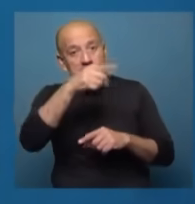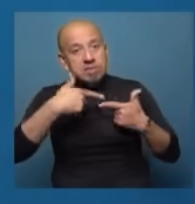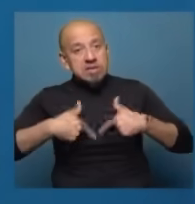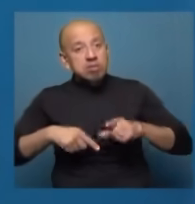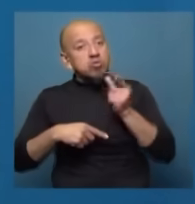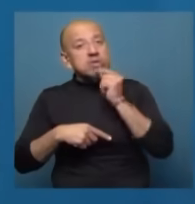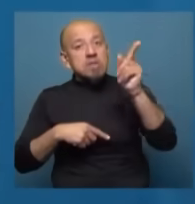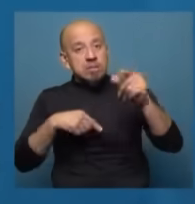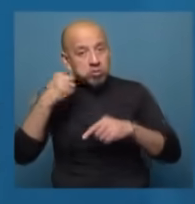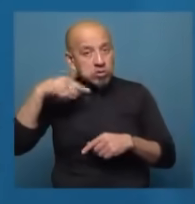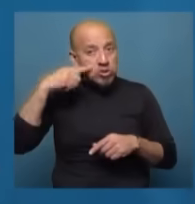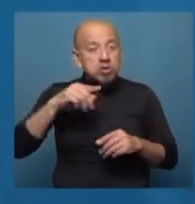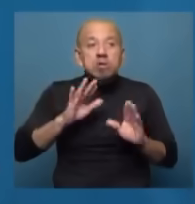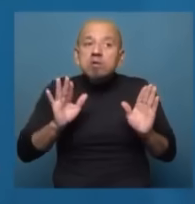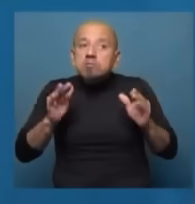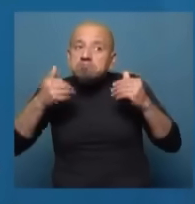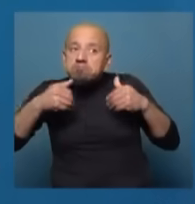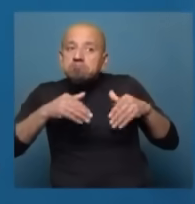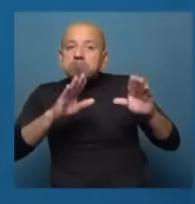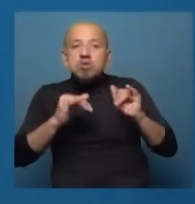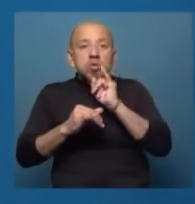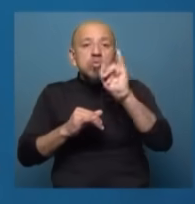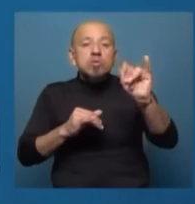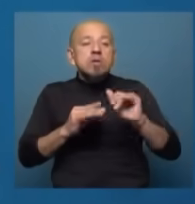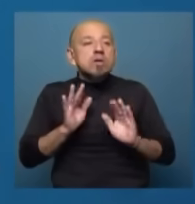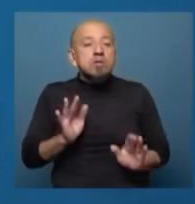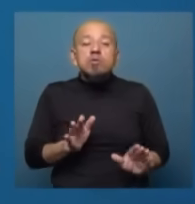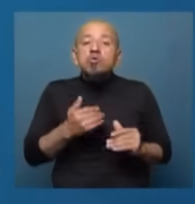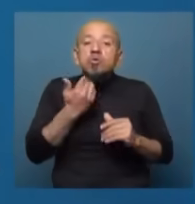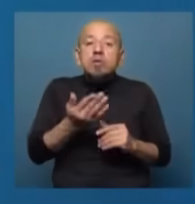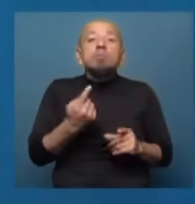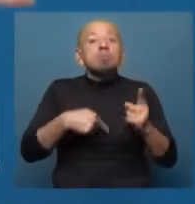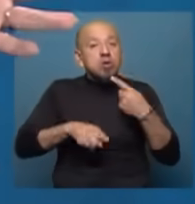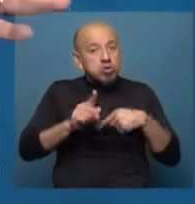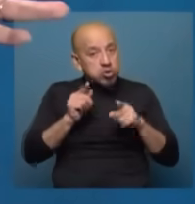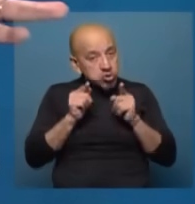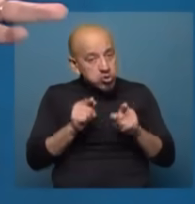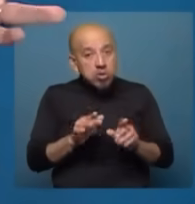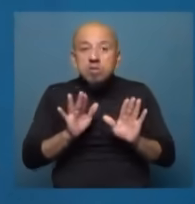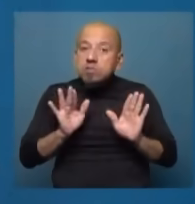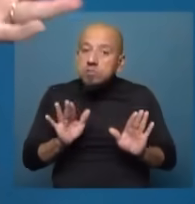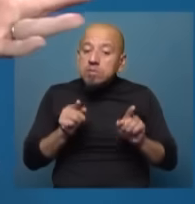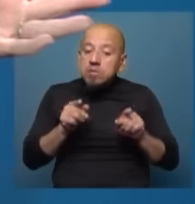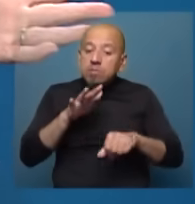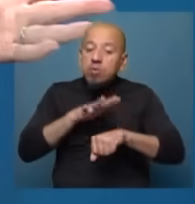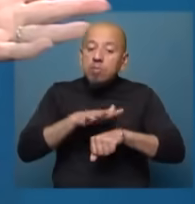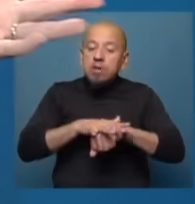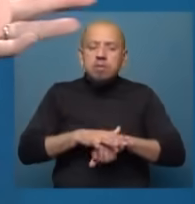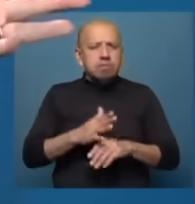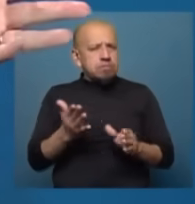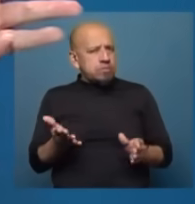interior ni una intención a quien tenga derecho de denunciar porque no le gusta lo que yo hago hablo que en ese contexto parece